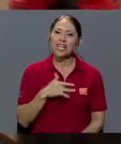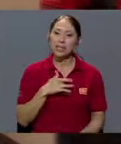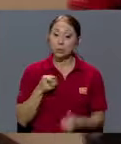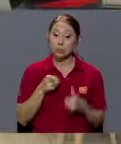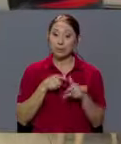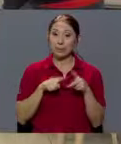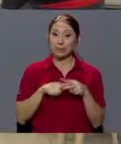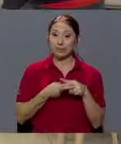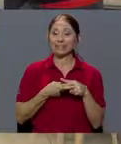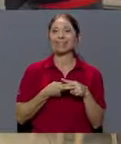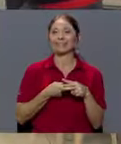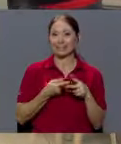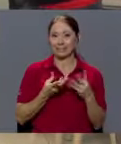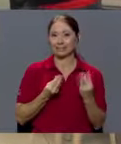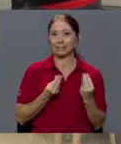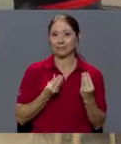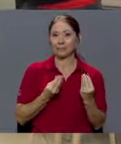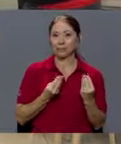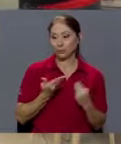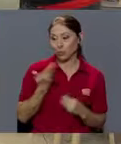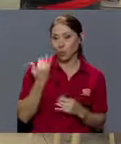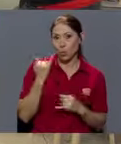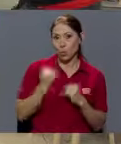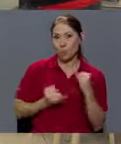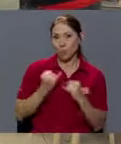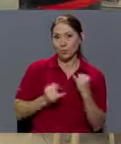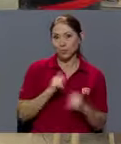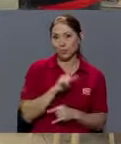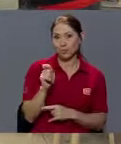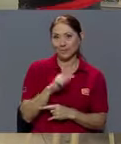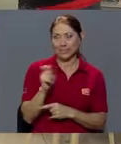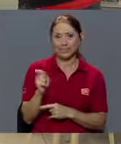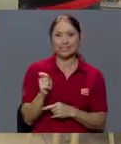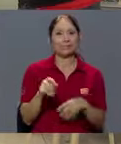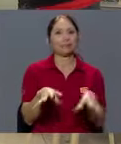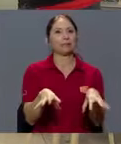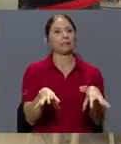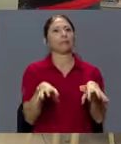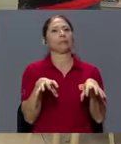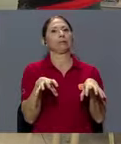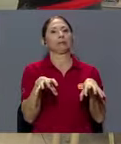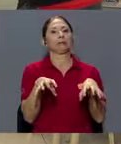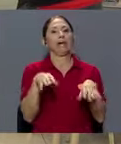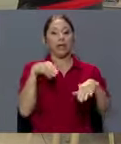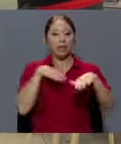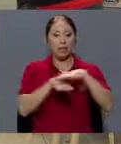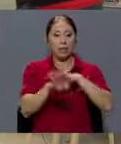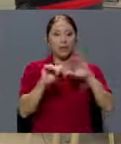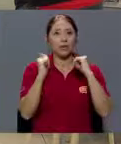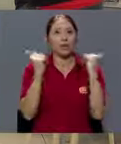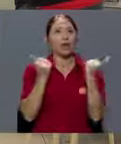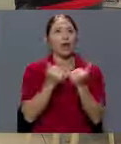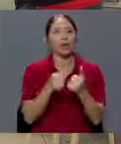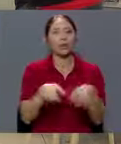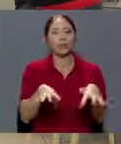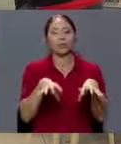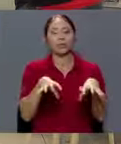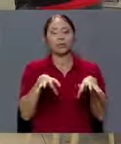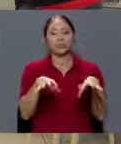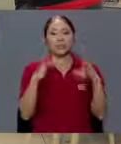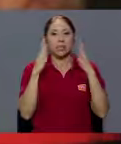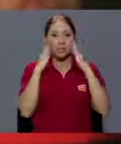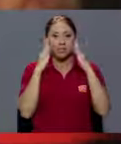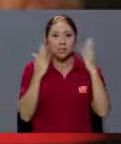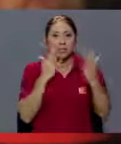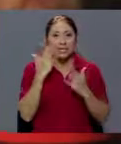al principio sí hay mucho temor, de hecho en estos últimos meses sí es demasiado estrés, mucha tensión en el aula, por